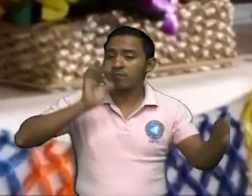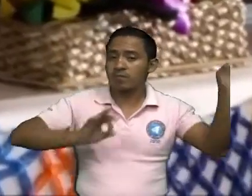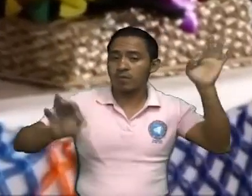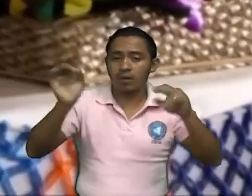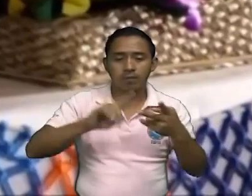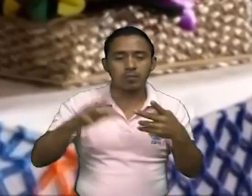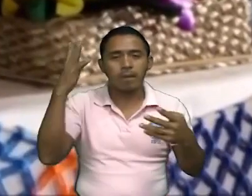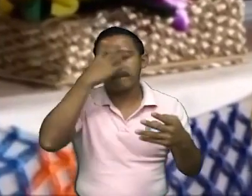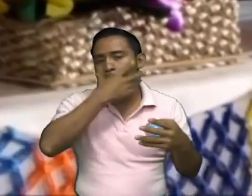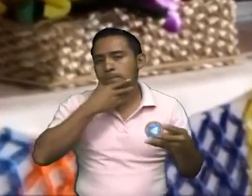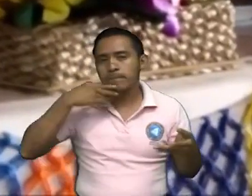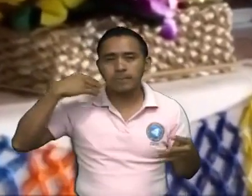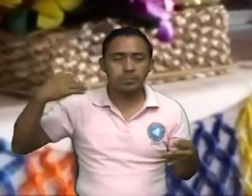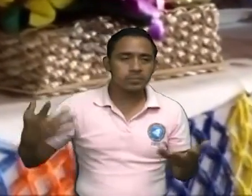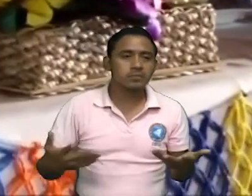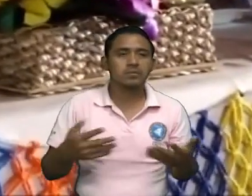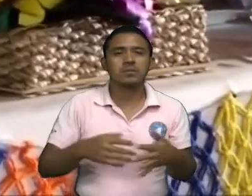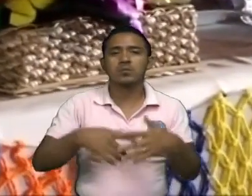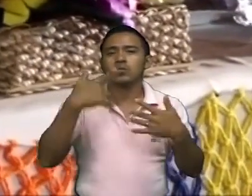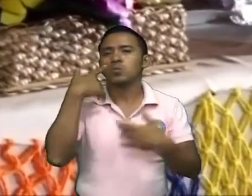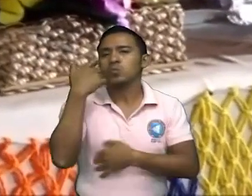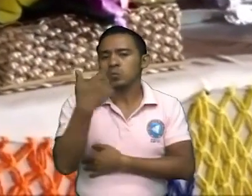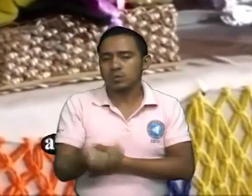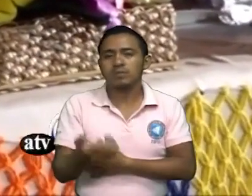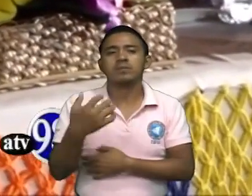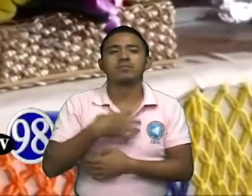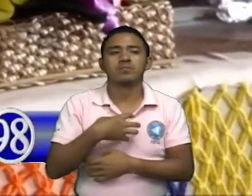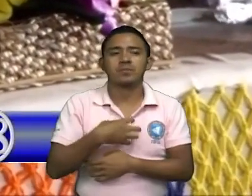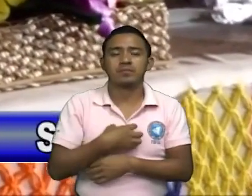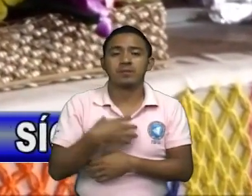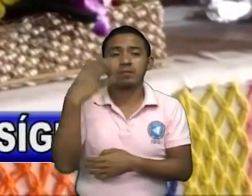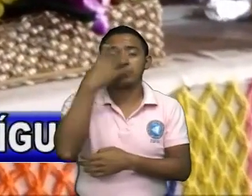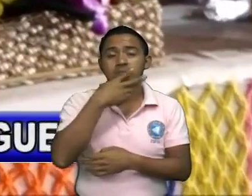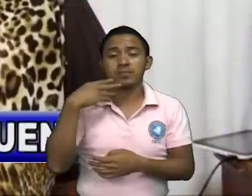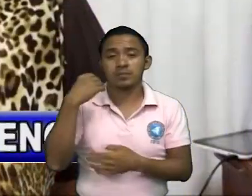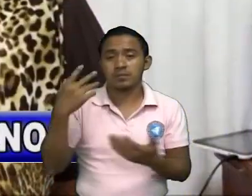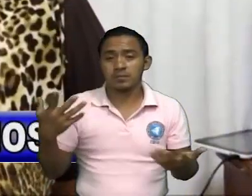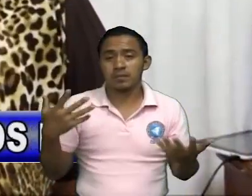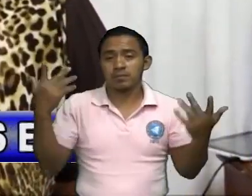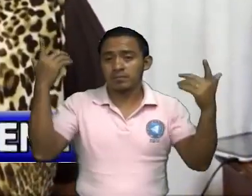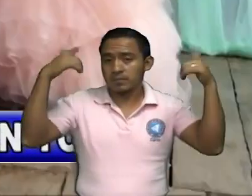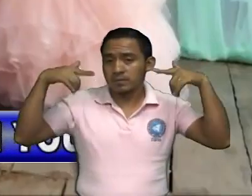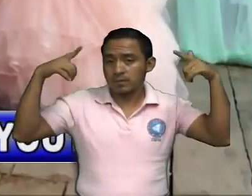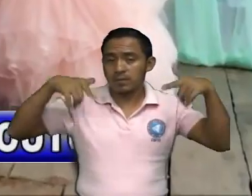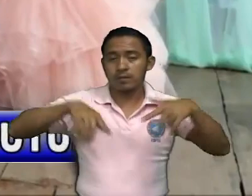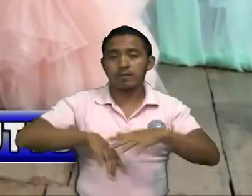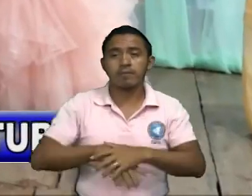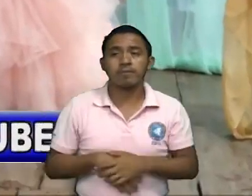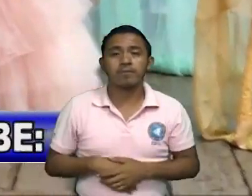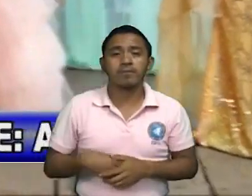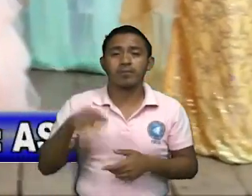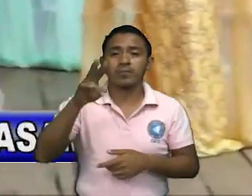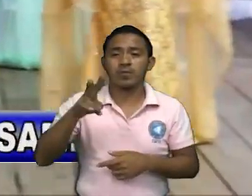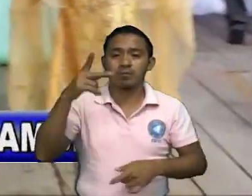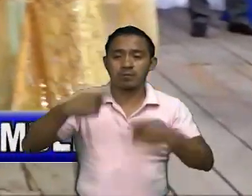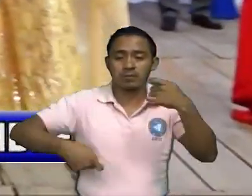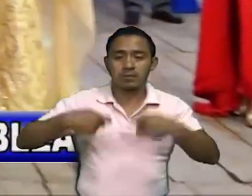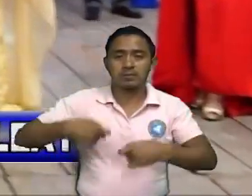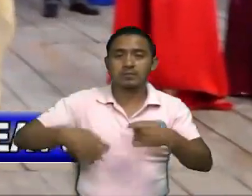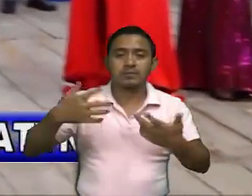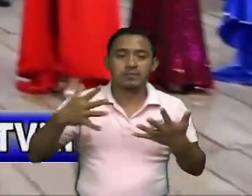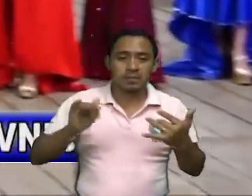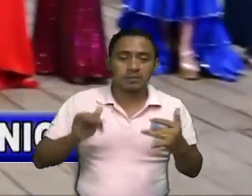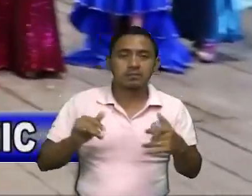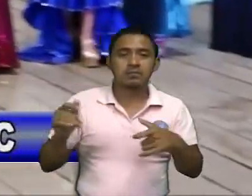de belleza, de conocimiento sobre nuestra bella ciudad de Masaya, que el día 2 de septiembre cumple